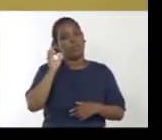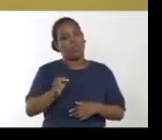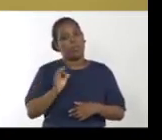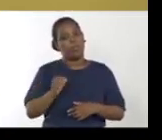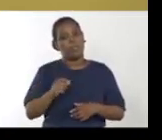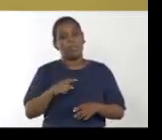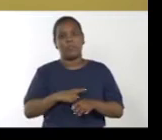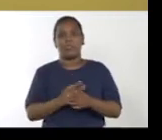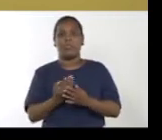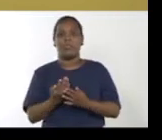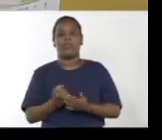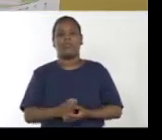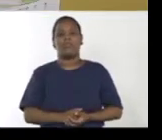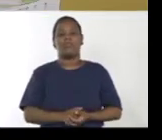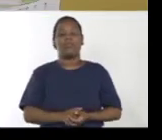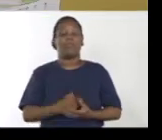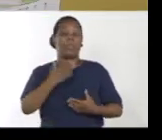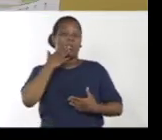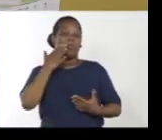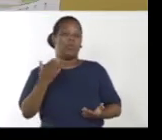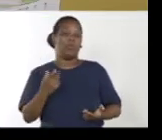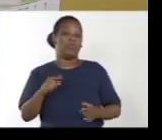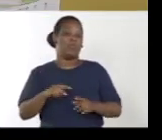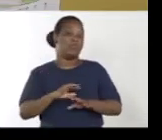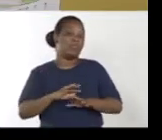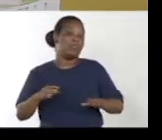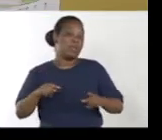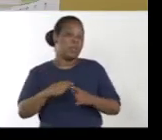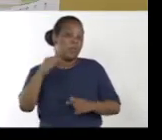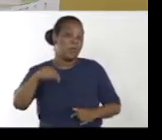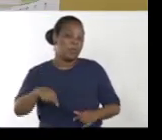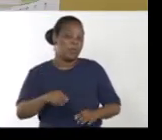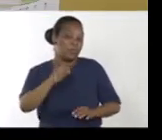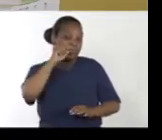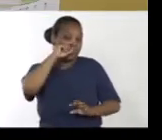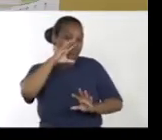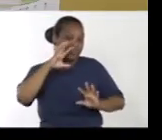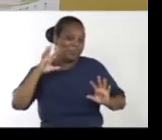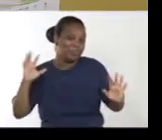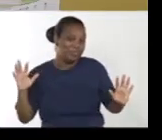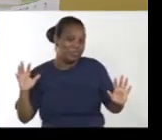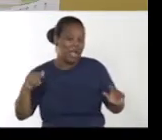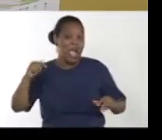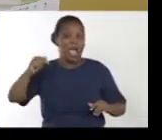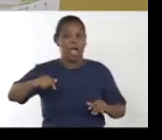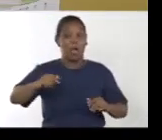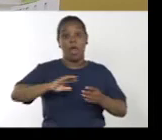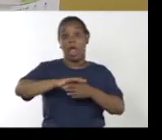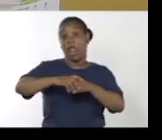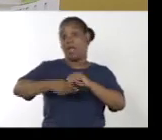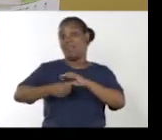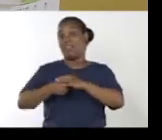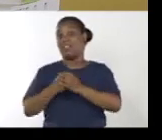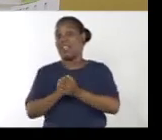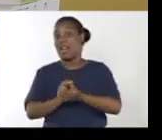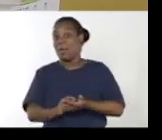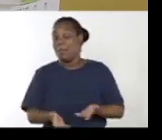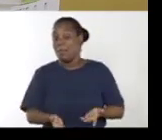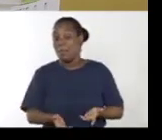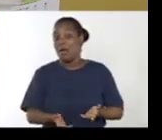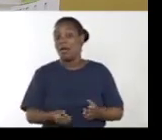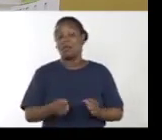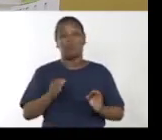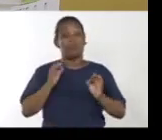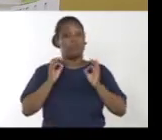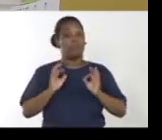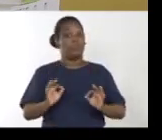misma sesión. Bueno, ya por hoy es suficiente. Ahora, a lavarse las manos,